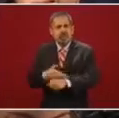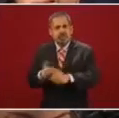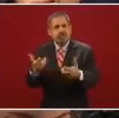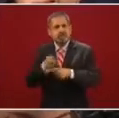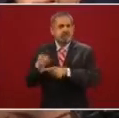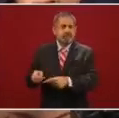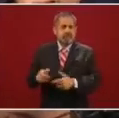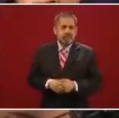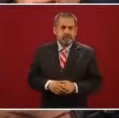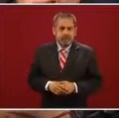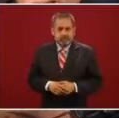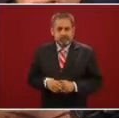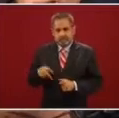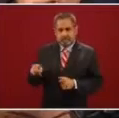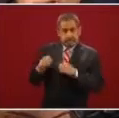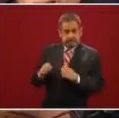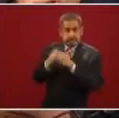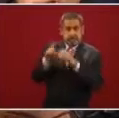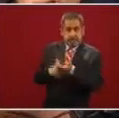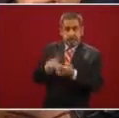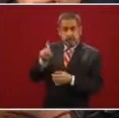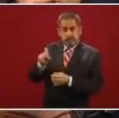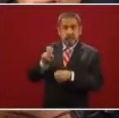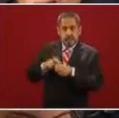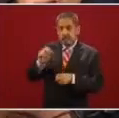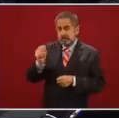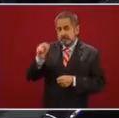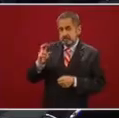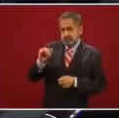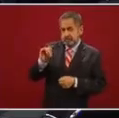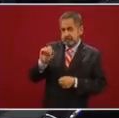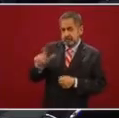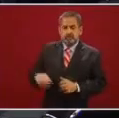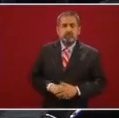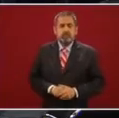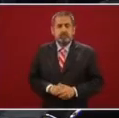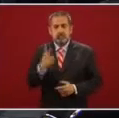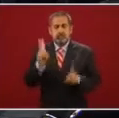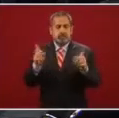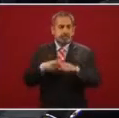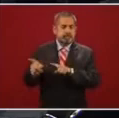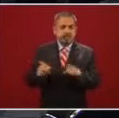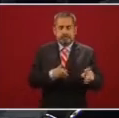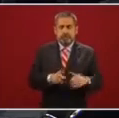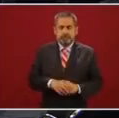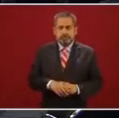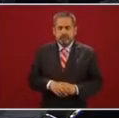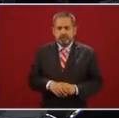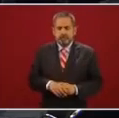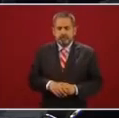tomando en el caso de la emergencia con el agua en San Cristóbal. Son dos temas, bueno, en Sí, el